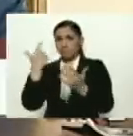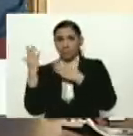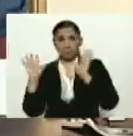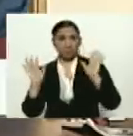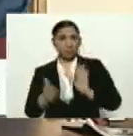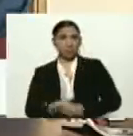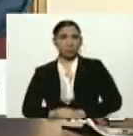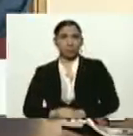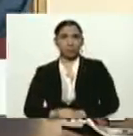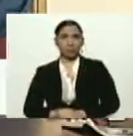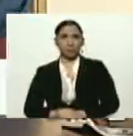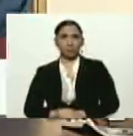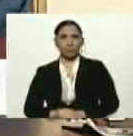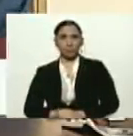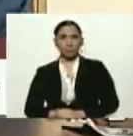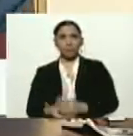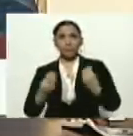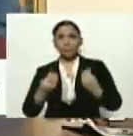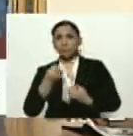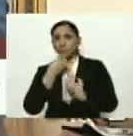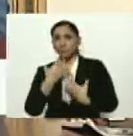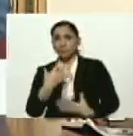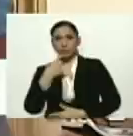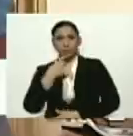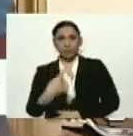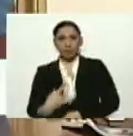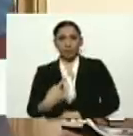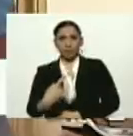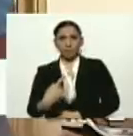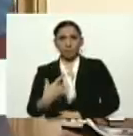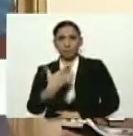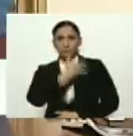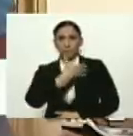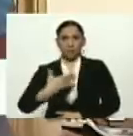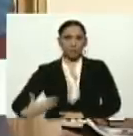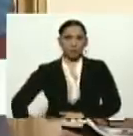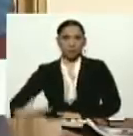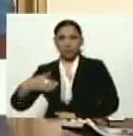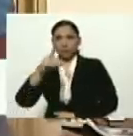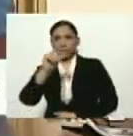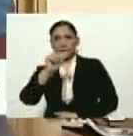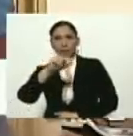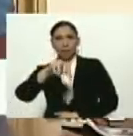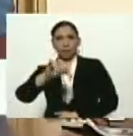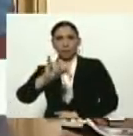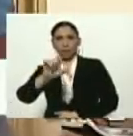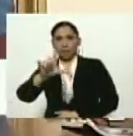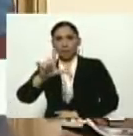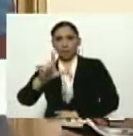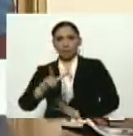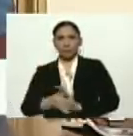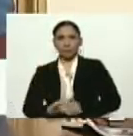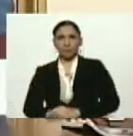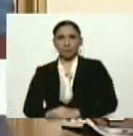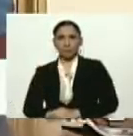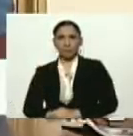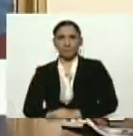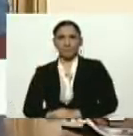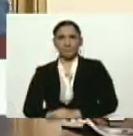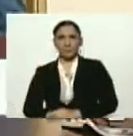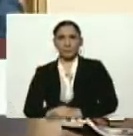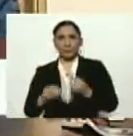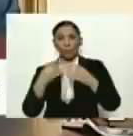está el neoliberalismo. Como bien dijera el comandante presidente Daniel Ortega Saavedra.